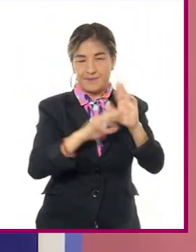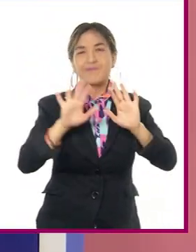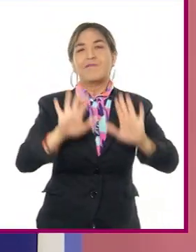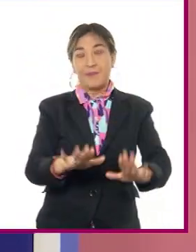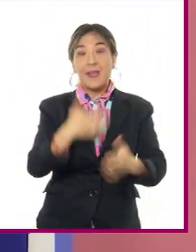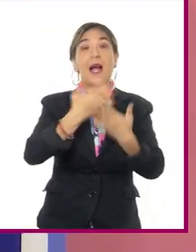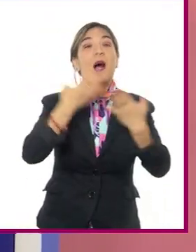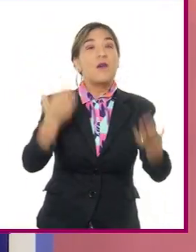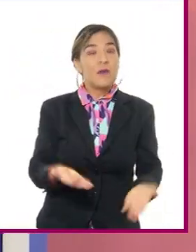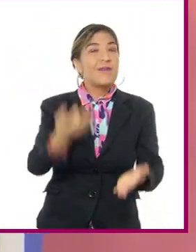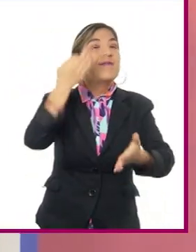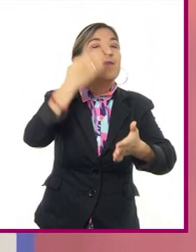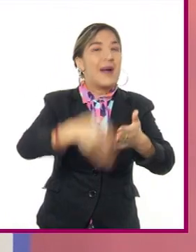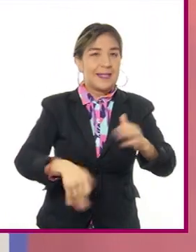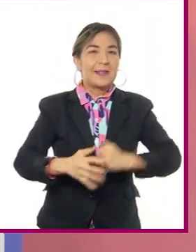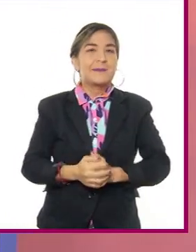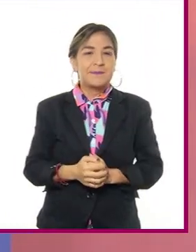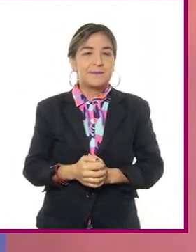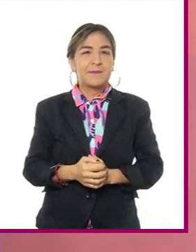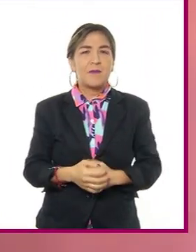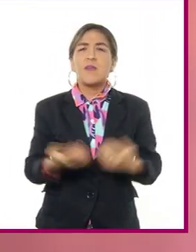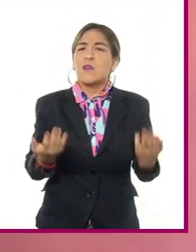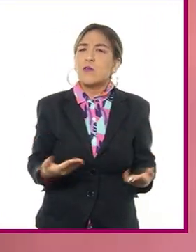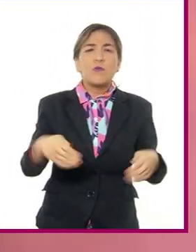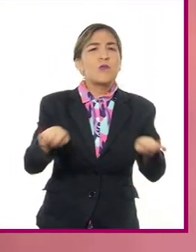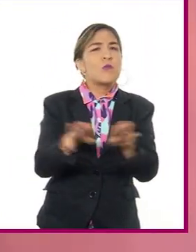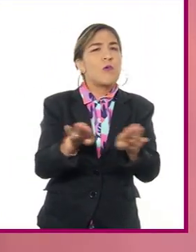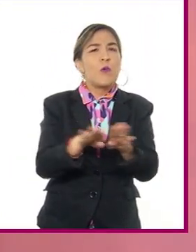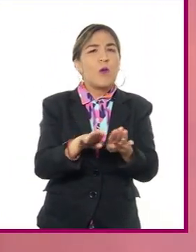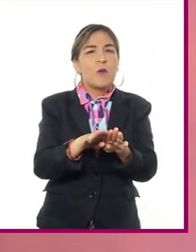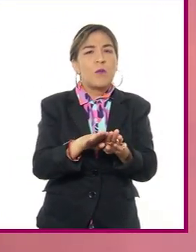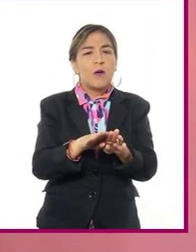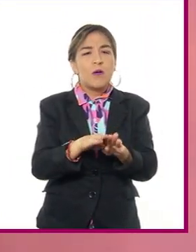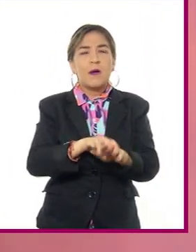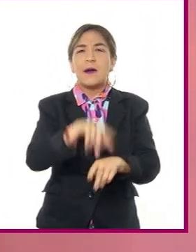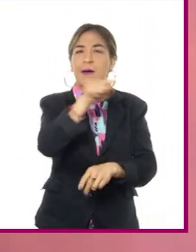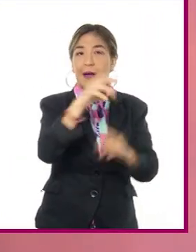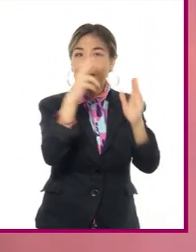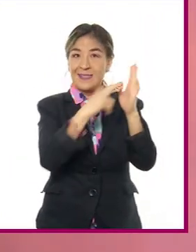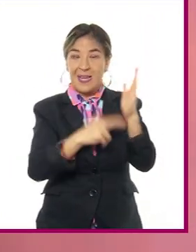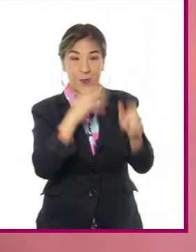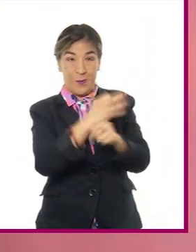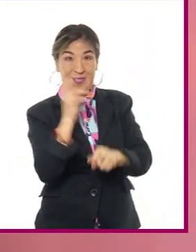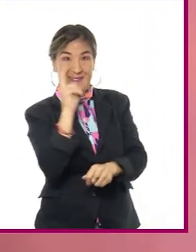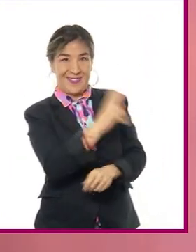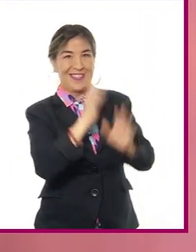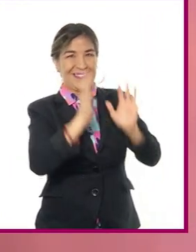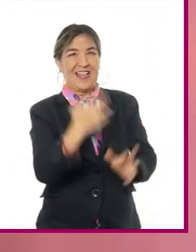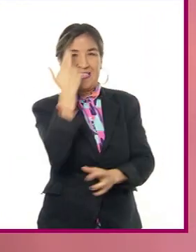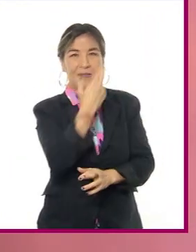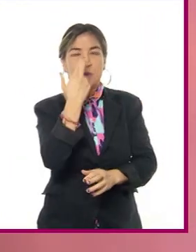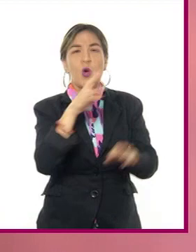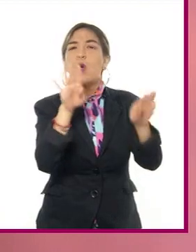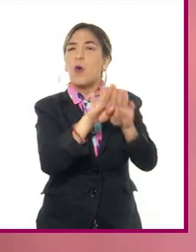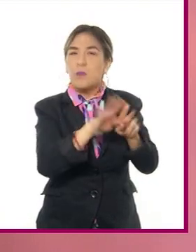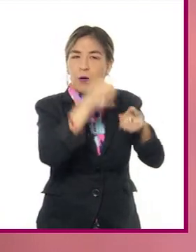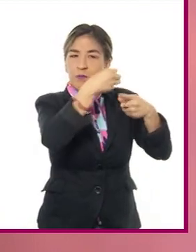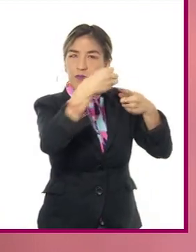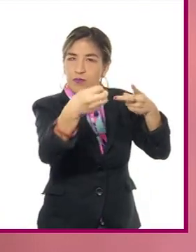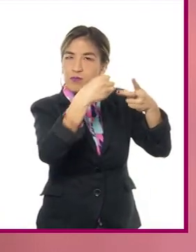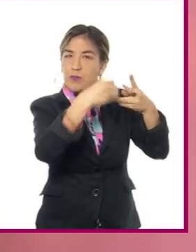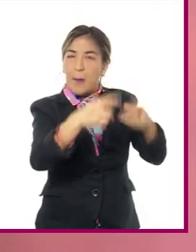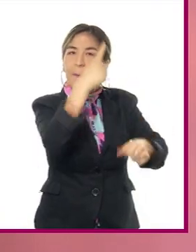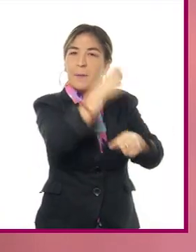Ahora solo nos faltaría saber cómo organizarías las reglas que acabamos de revisar y de qué manera